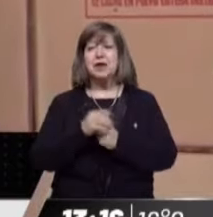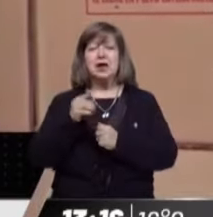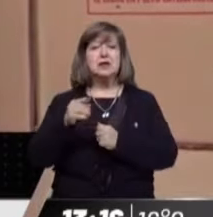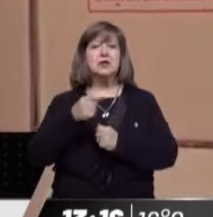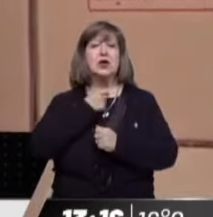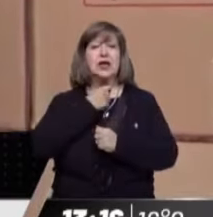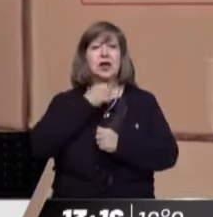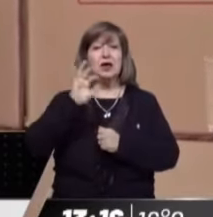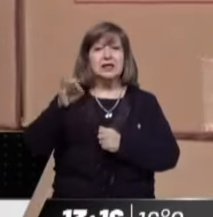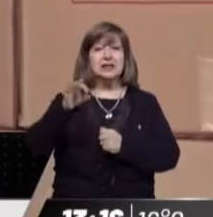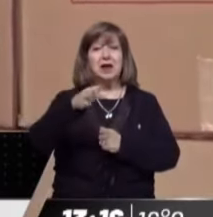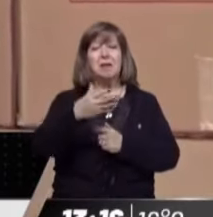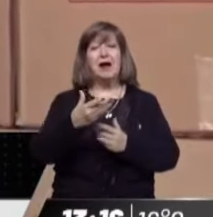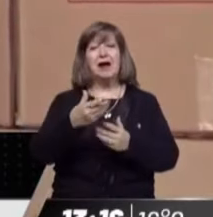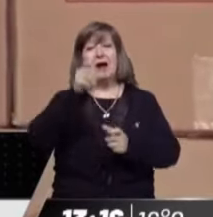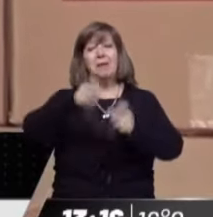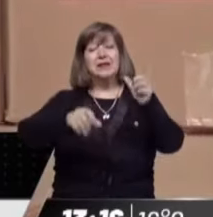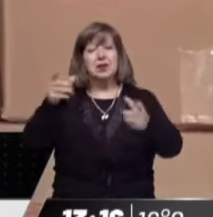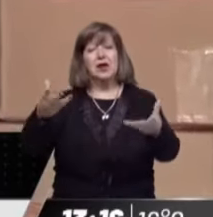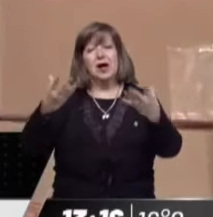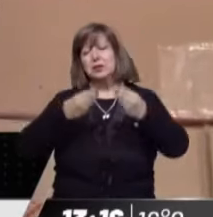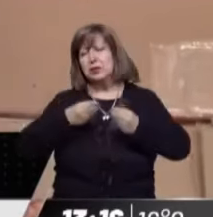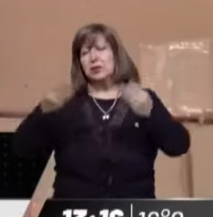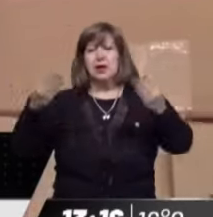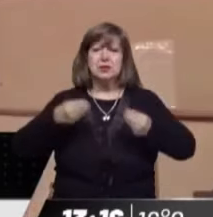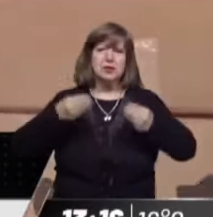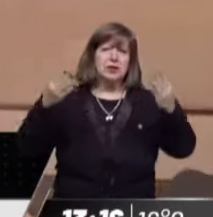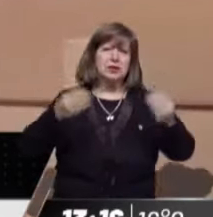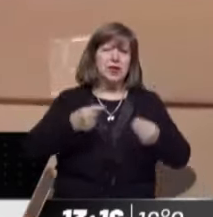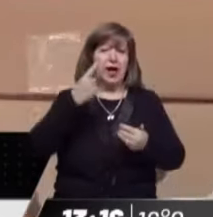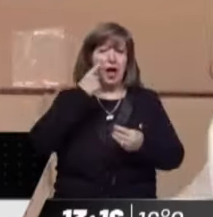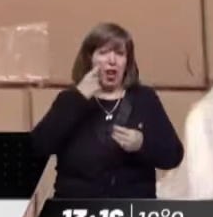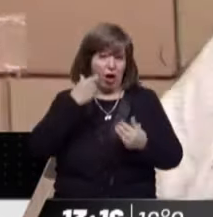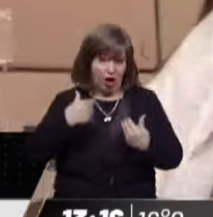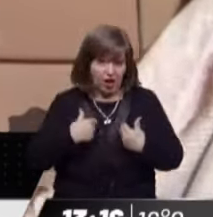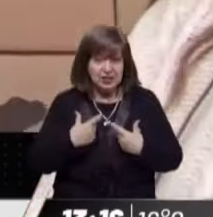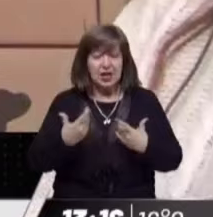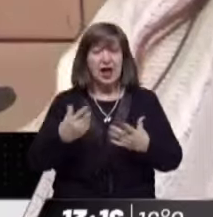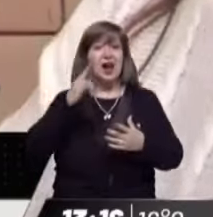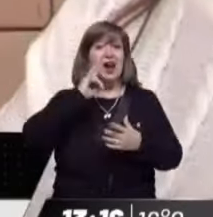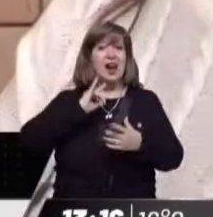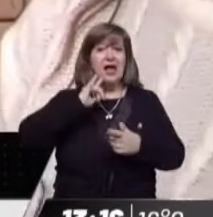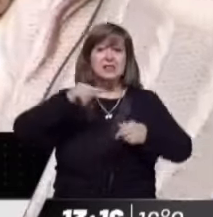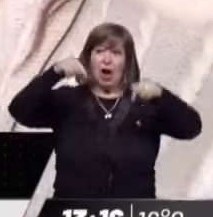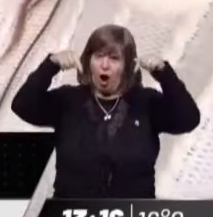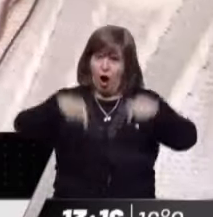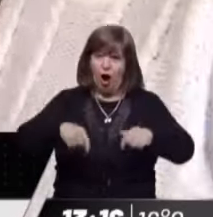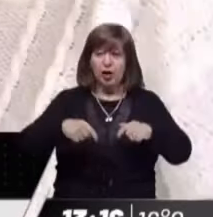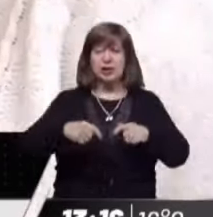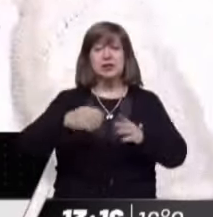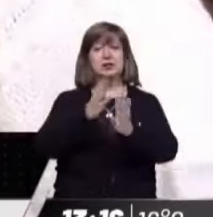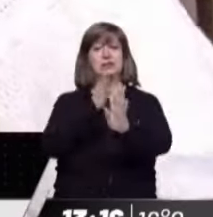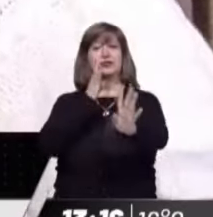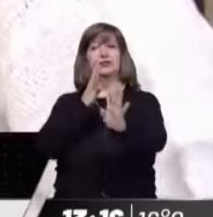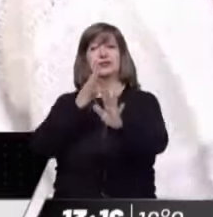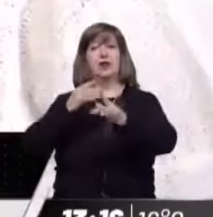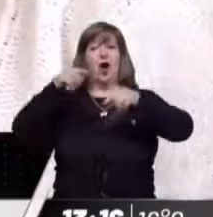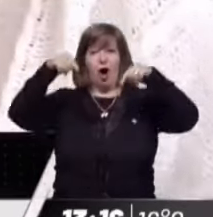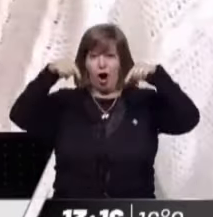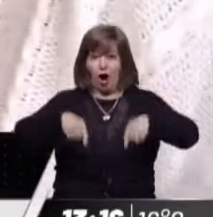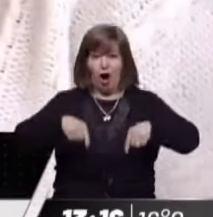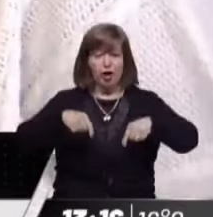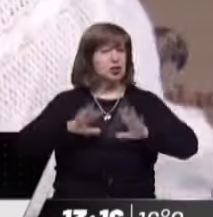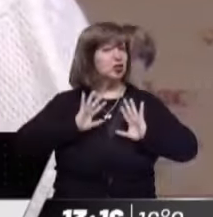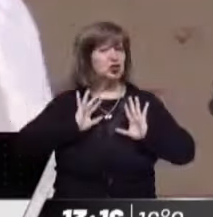eh la gente que nos ayuda y bueno y un montón de gente que nos conozca eh que esta lecho hoy se va a estar entregando a los toda la entregan